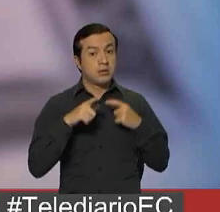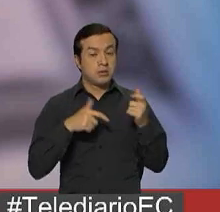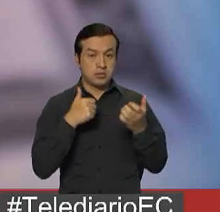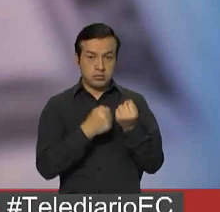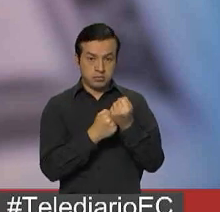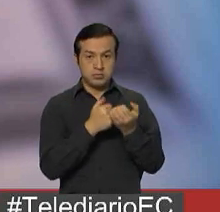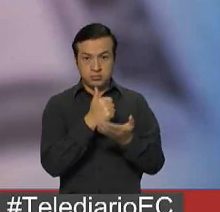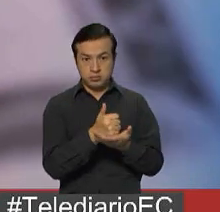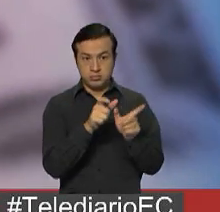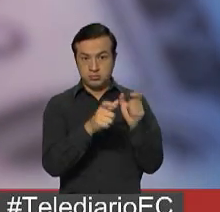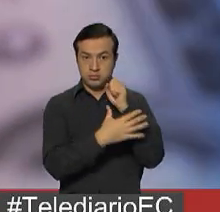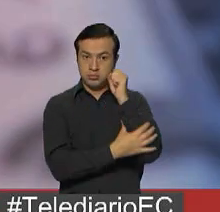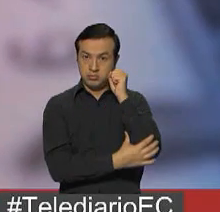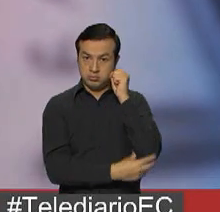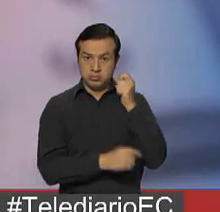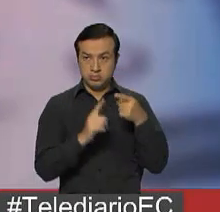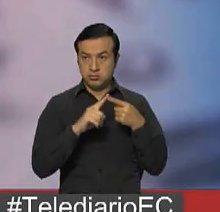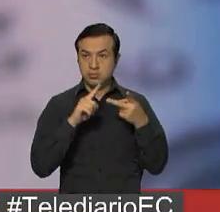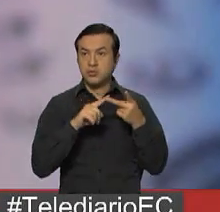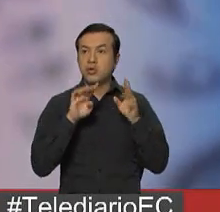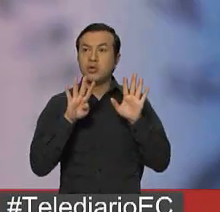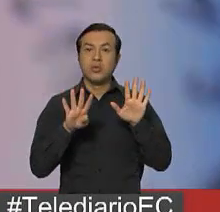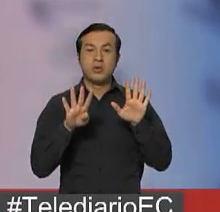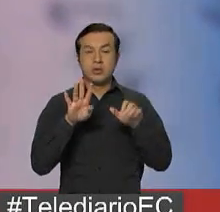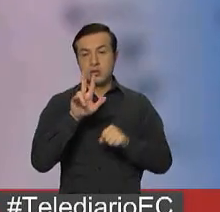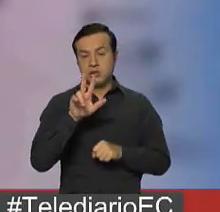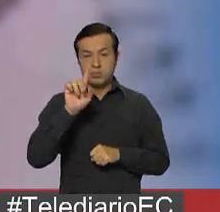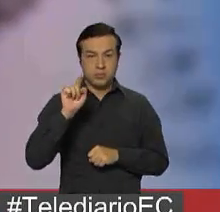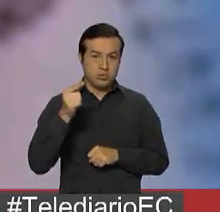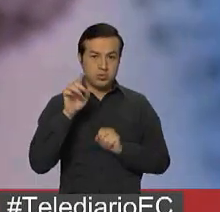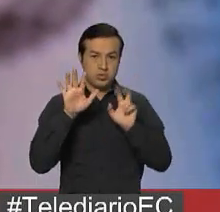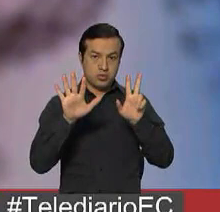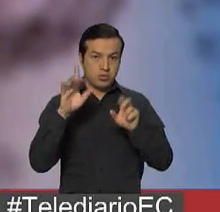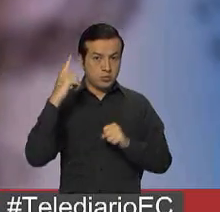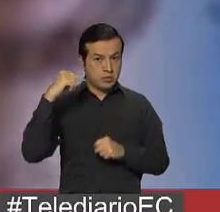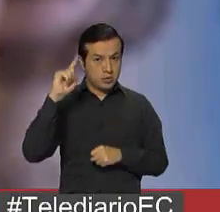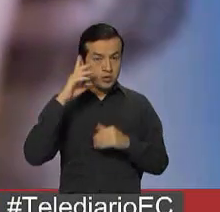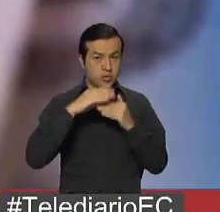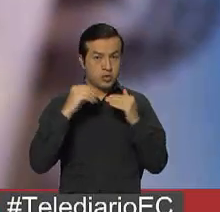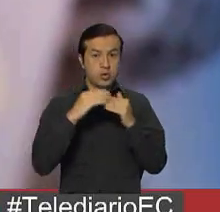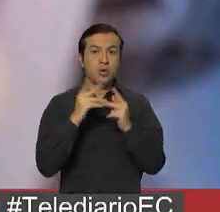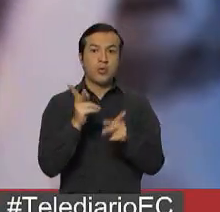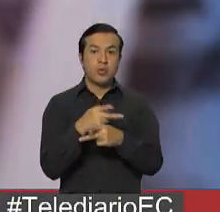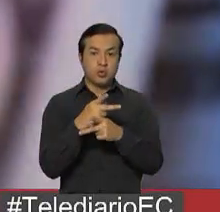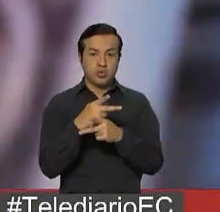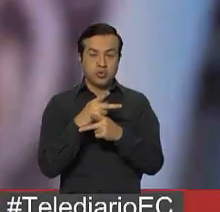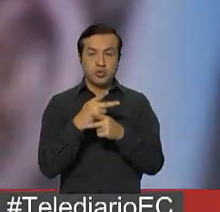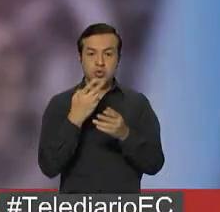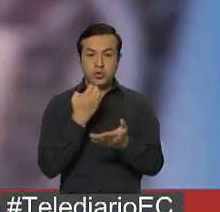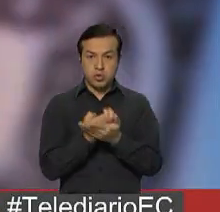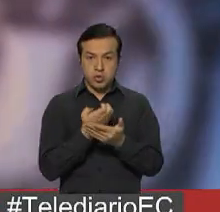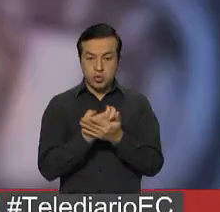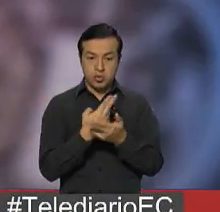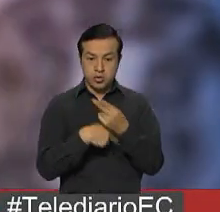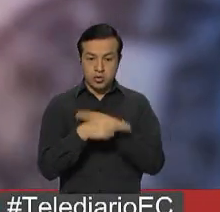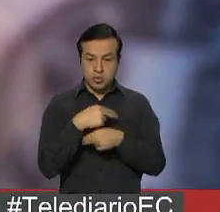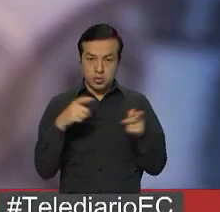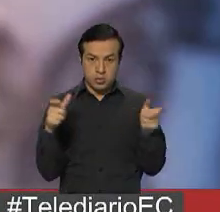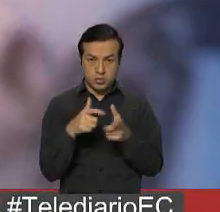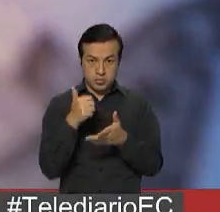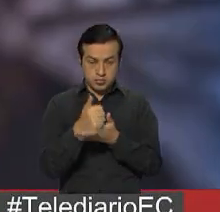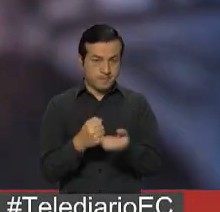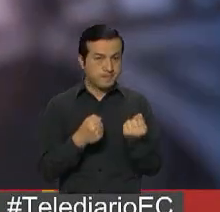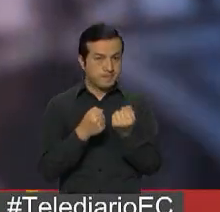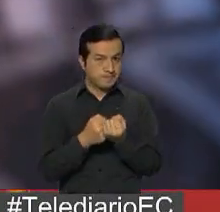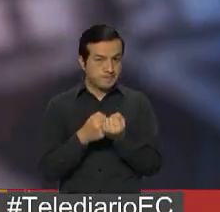vulnerables y 90 y 3.8 millones de dólares para la reactivación productiva del sector de la economía popular y solidaria